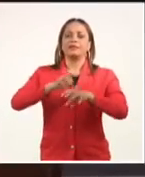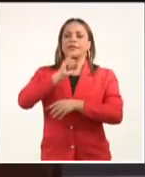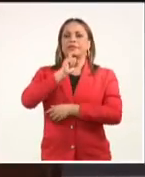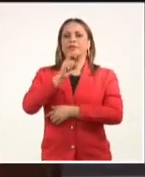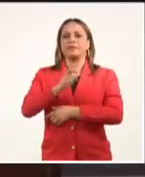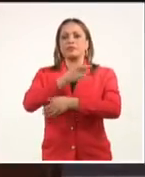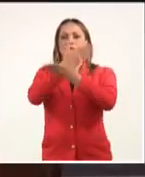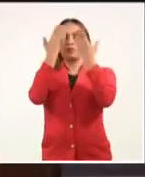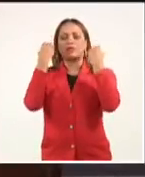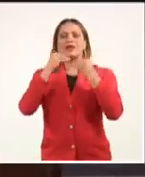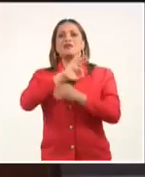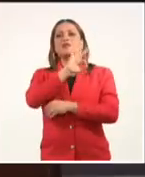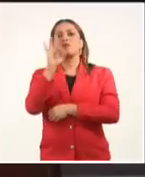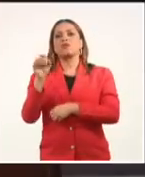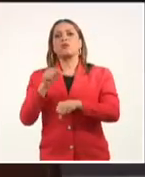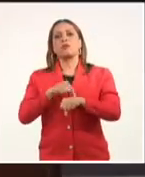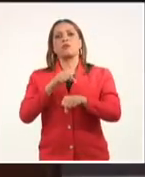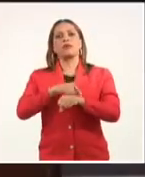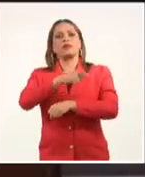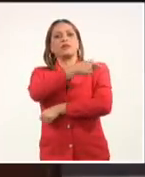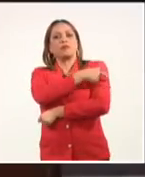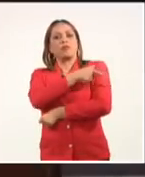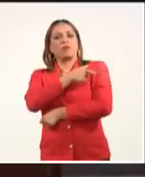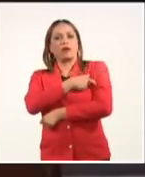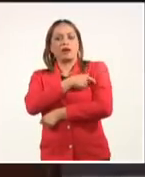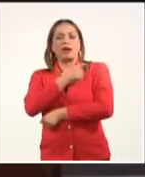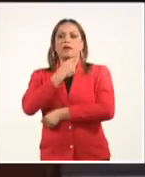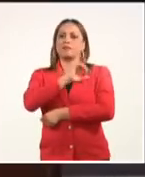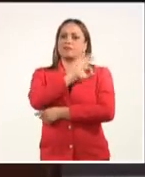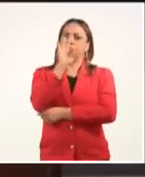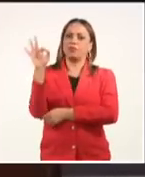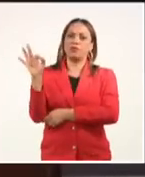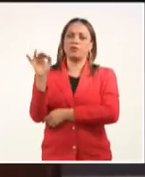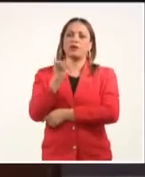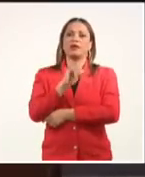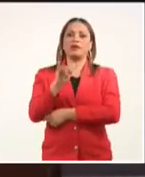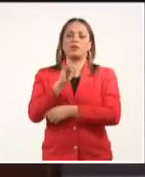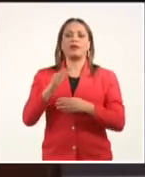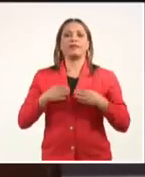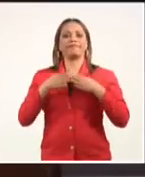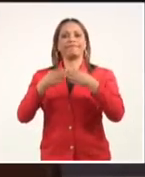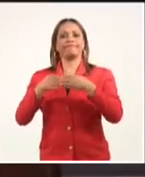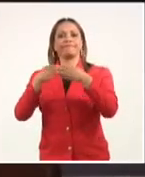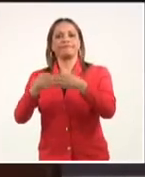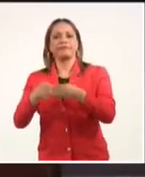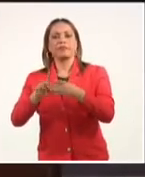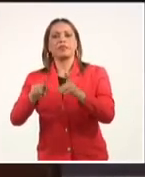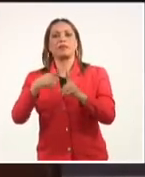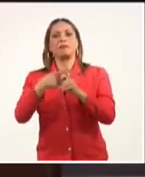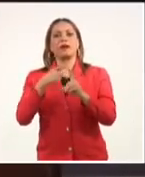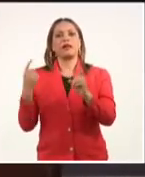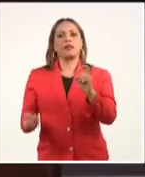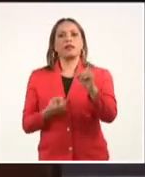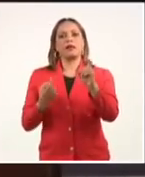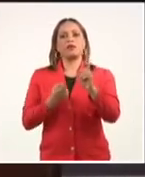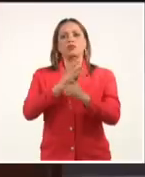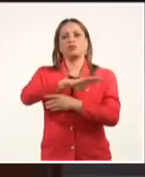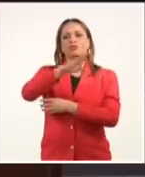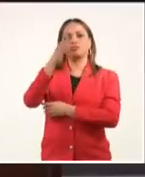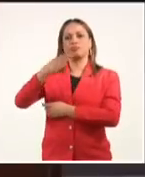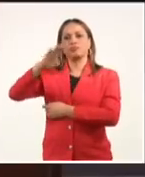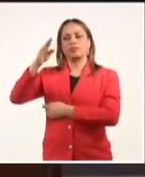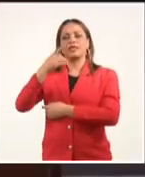inolvidables momentos del Moncada, del Granma y de la lucha en la sierra y el